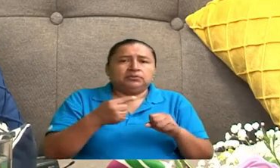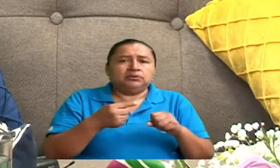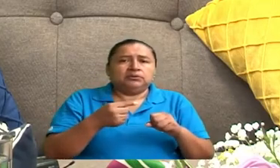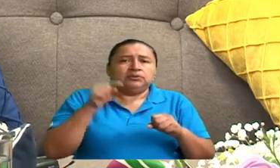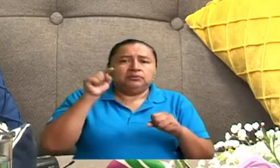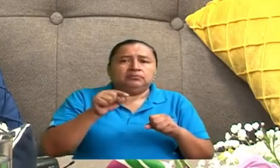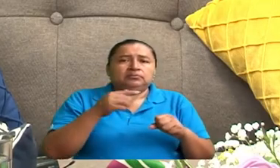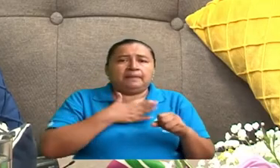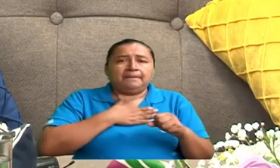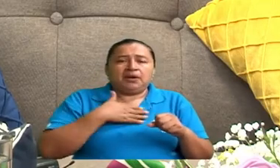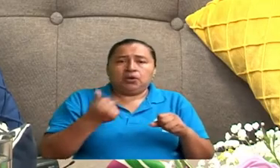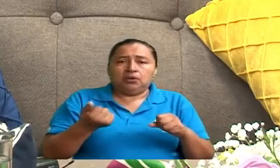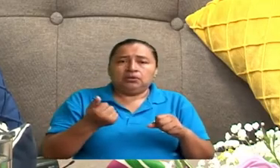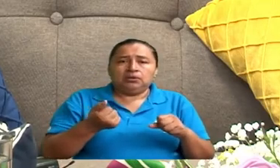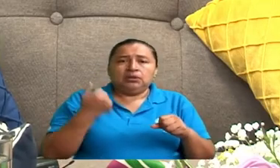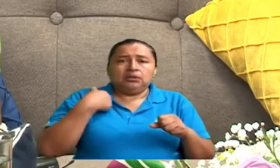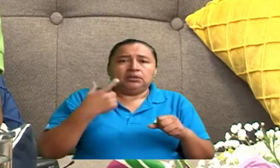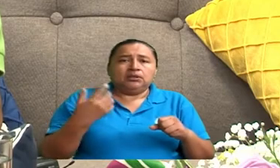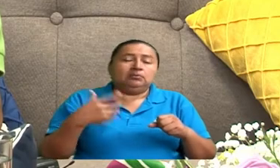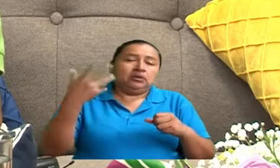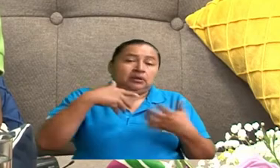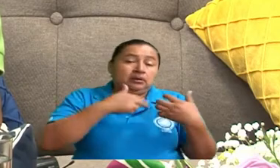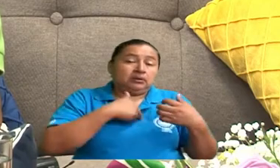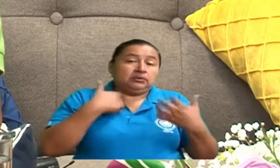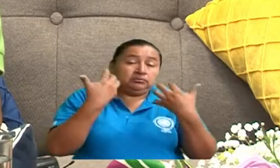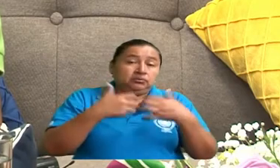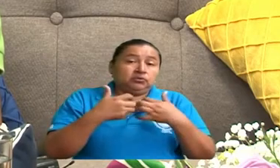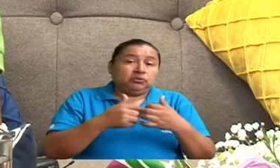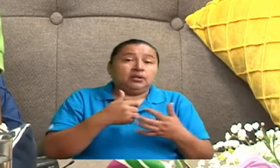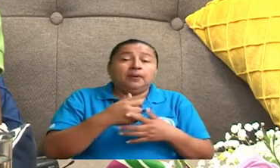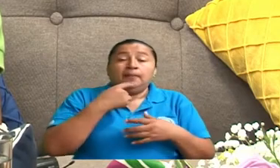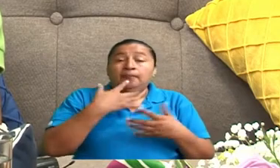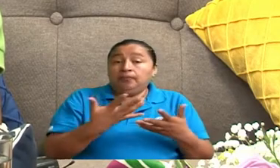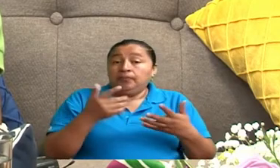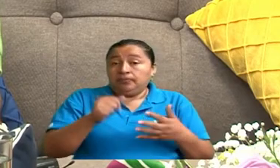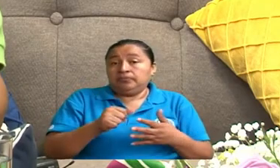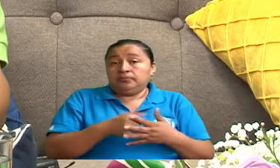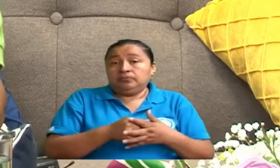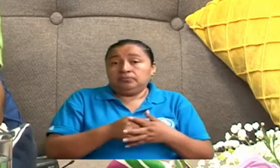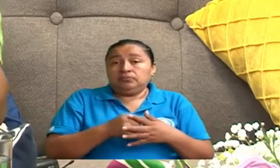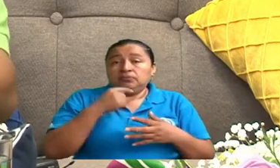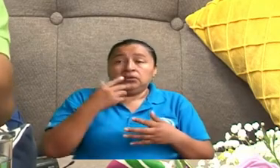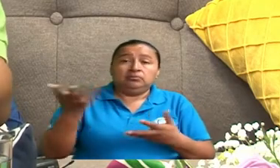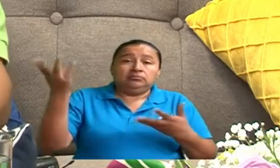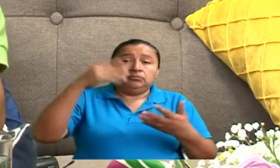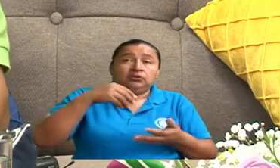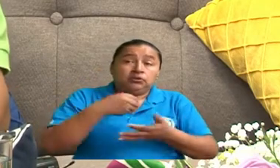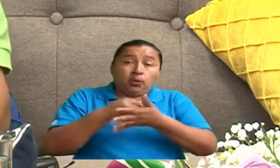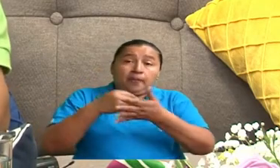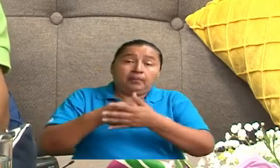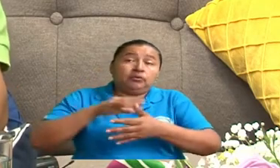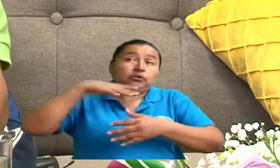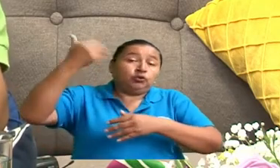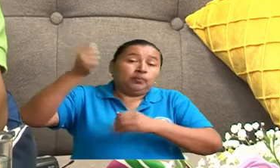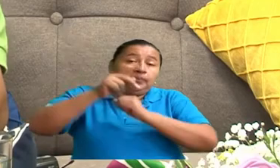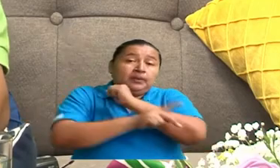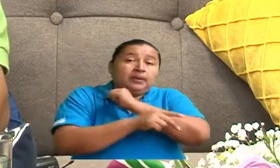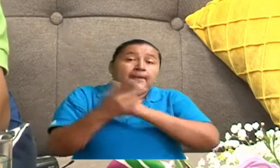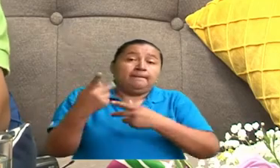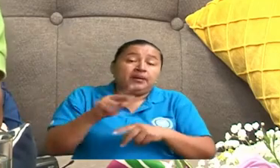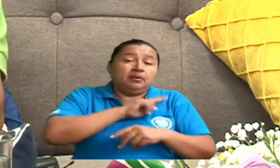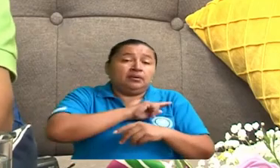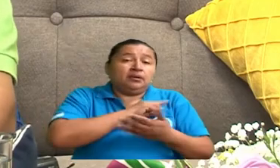que sí. Es súper mejor el que manda la industria, ¿ya? O sea, el que traemos de los países de afuera. Claro. Pero hay